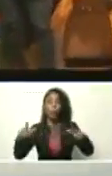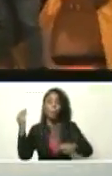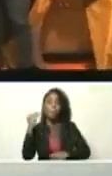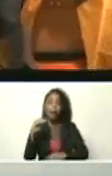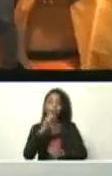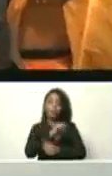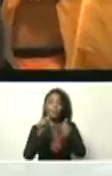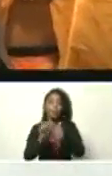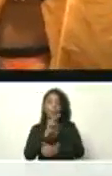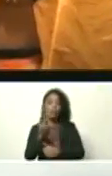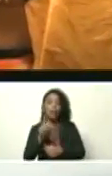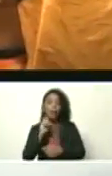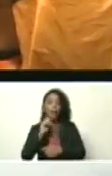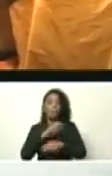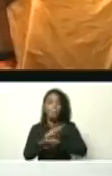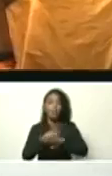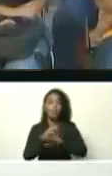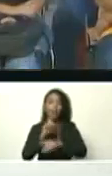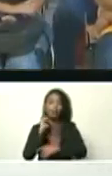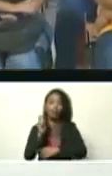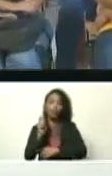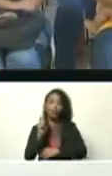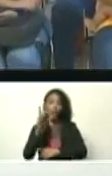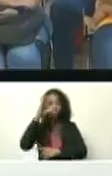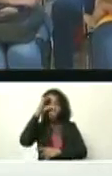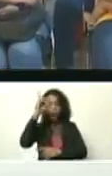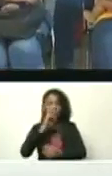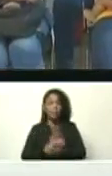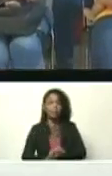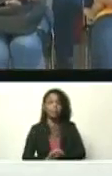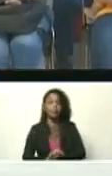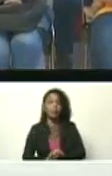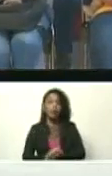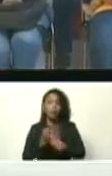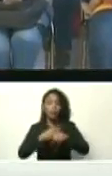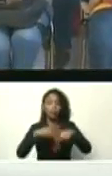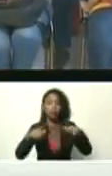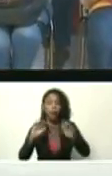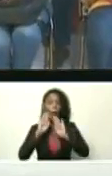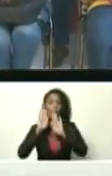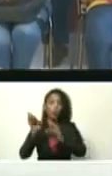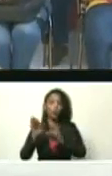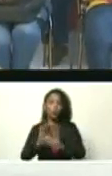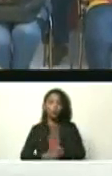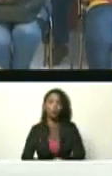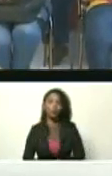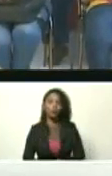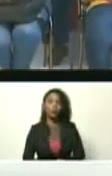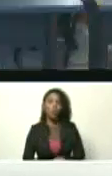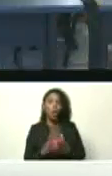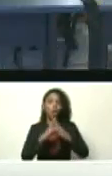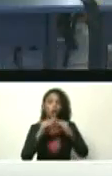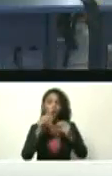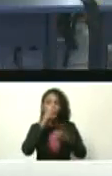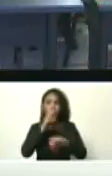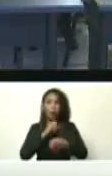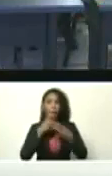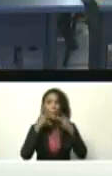Vicepresidenta, ministra de Comercio, Delis, incrementar el apoyo, toda la banca